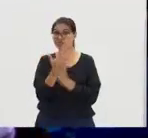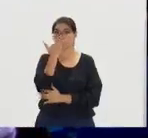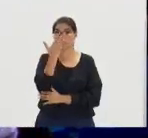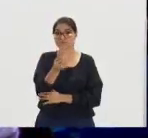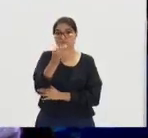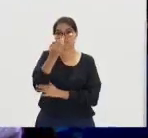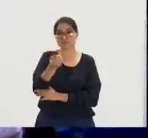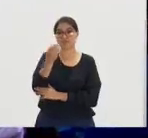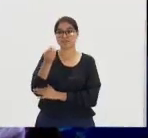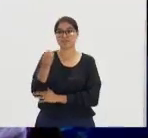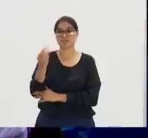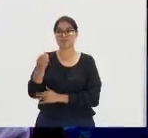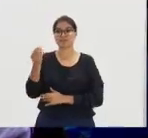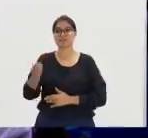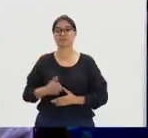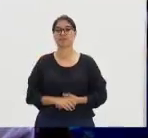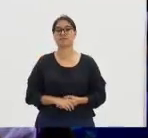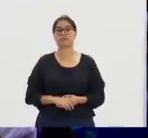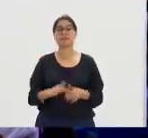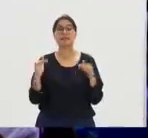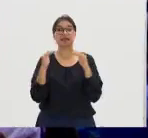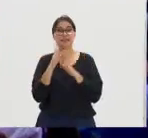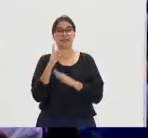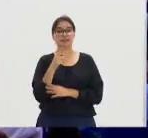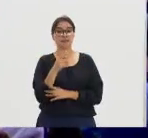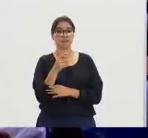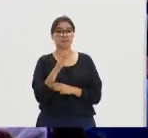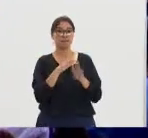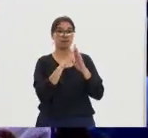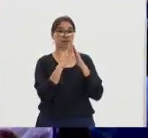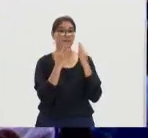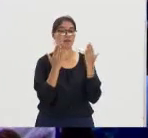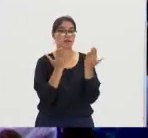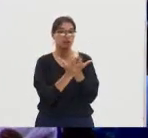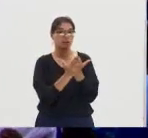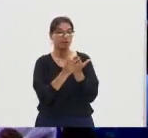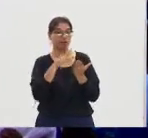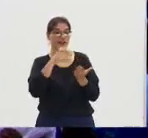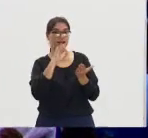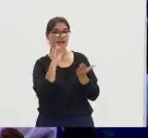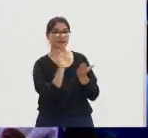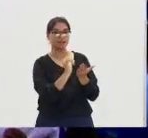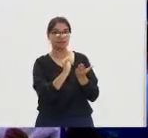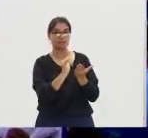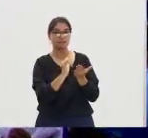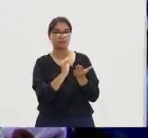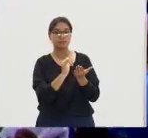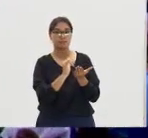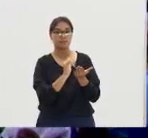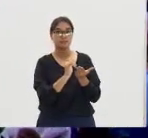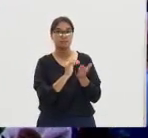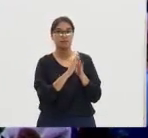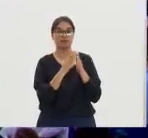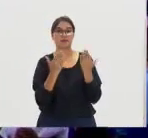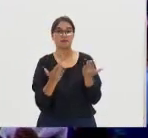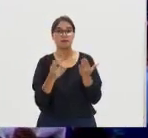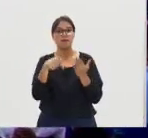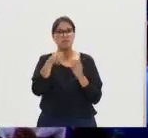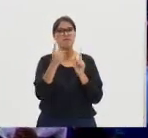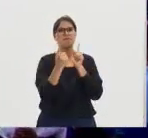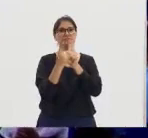Hay una Biblia que está puesta en la oficina de mi papá que no se ha tocado ni se va a tocar. Algún día vamos a poder abrirla para que la conozcan.